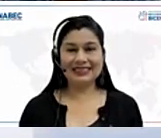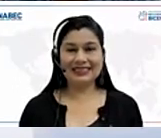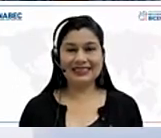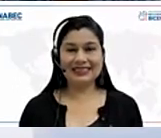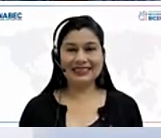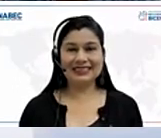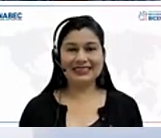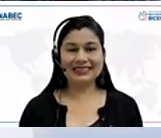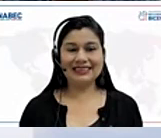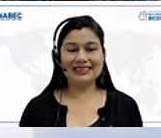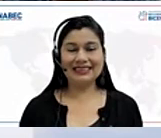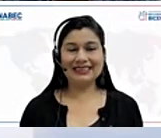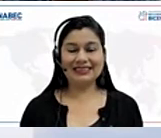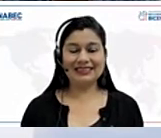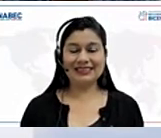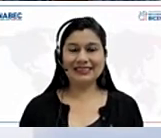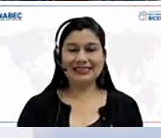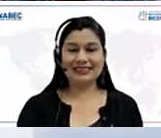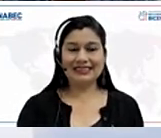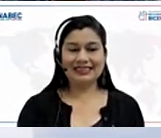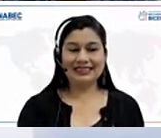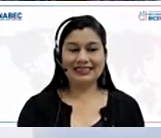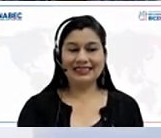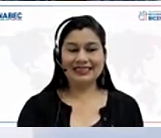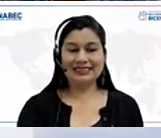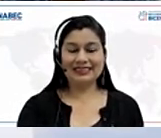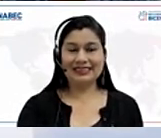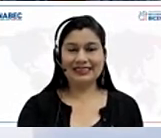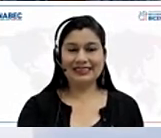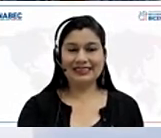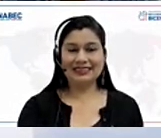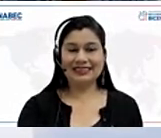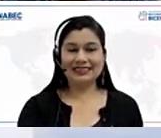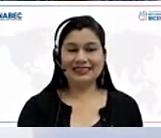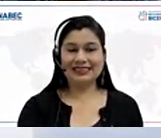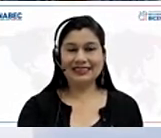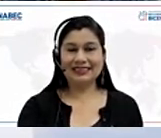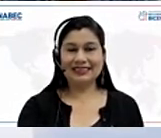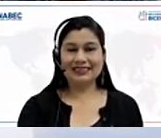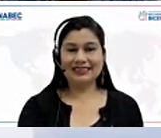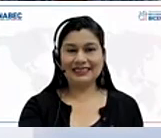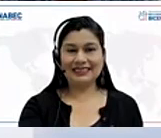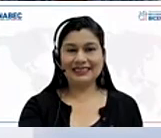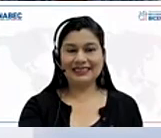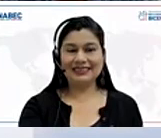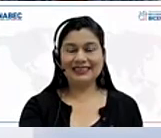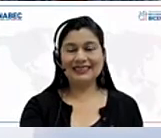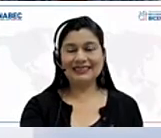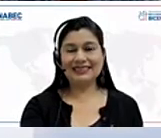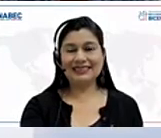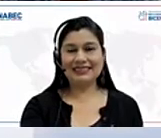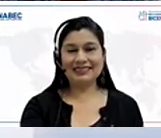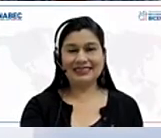los estudiantes peruanos que estén interesados en mejorar a nivel académico, ¿no? Ese es el gran